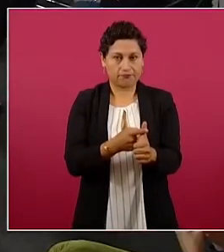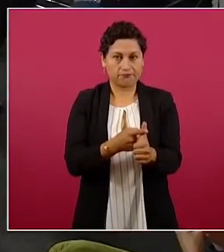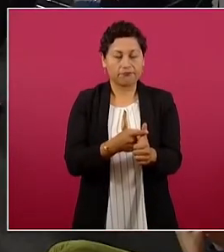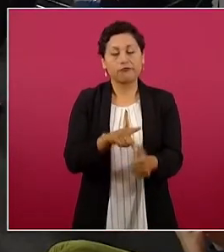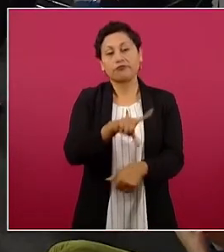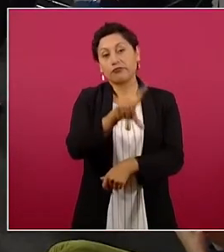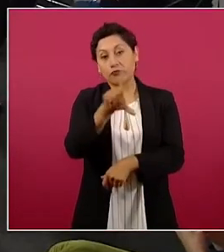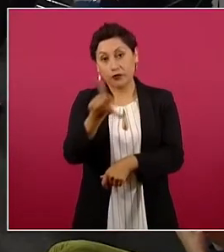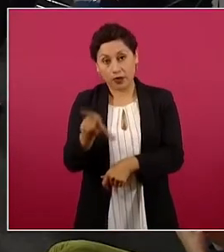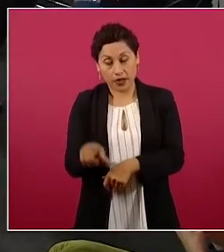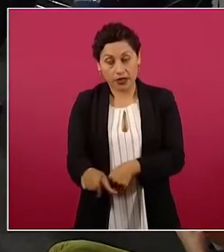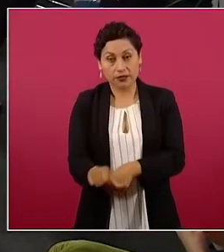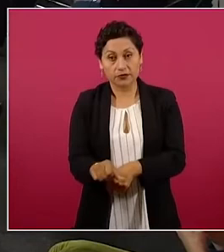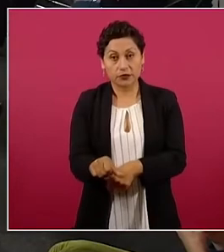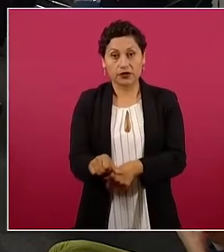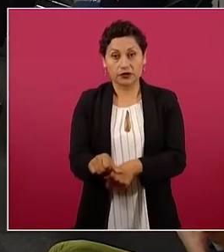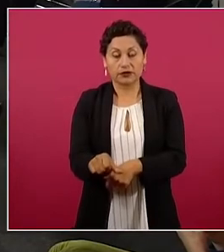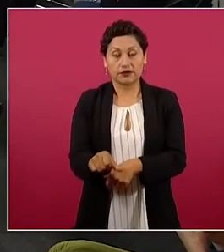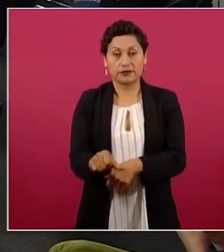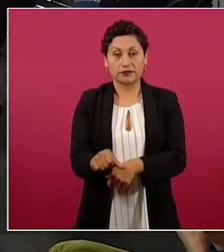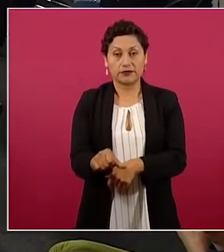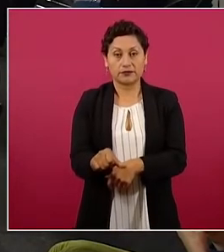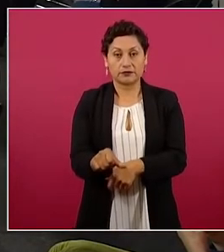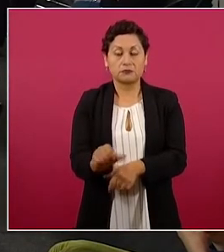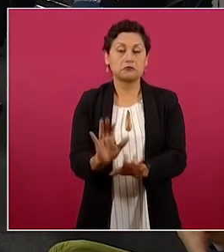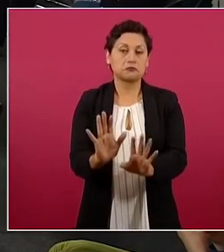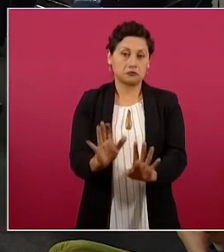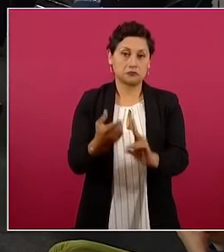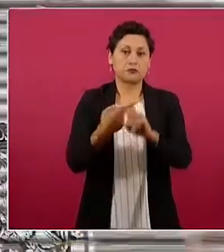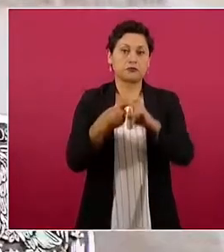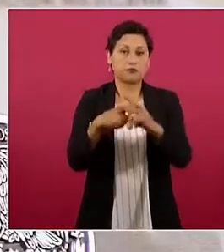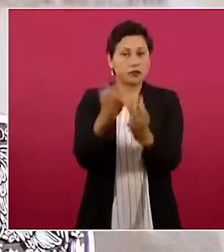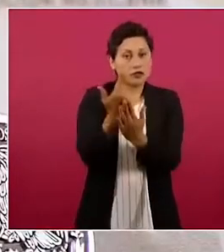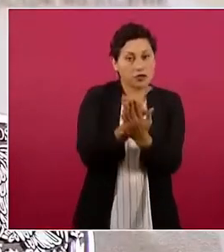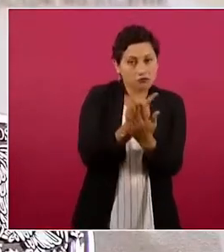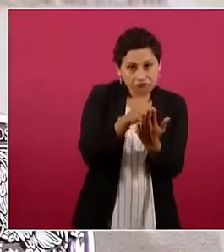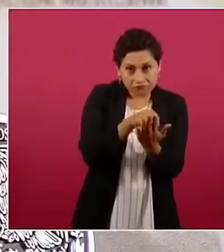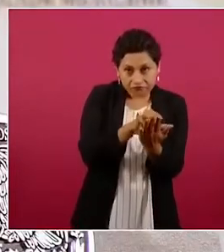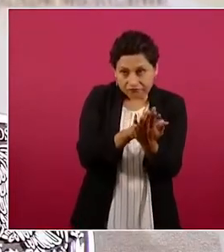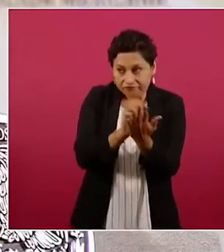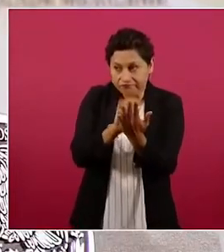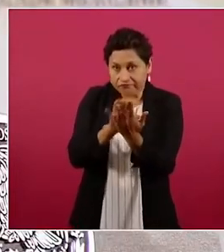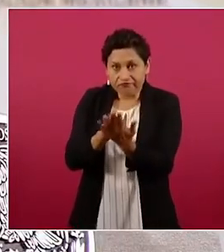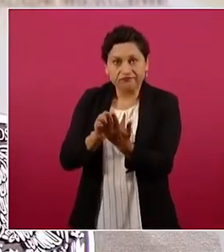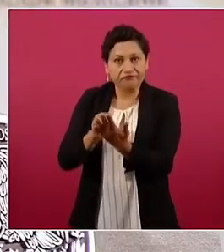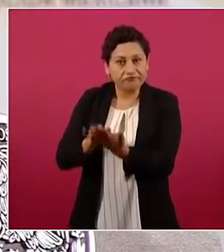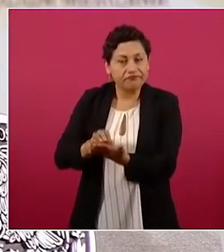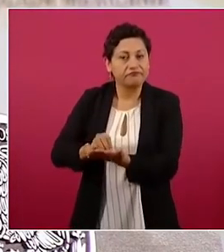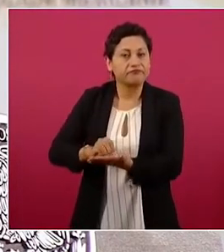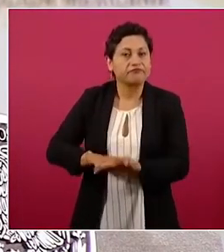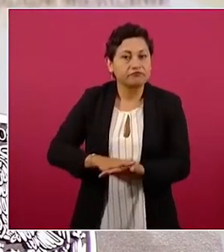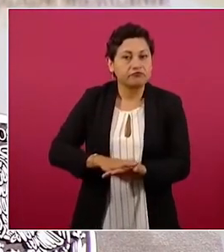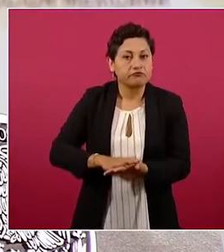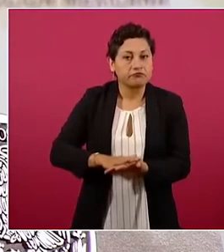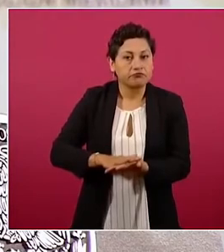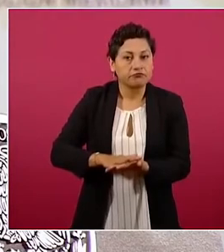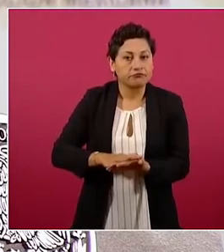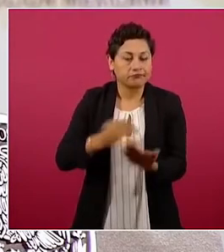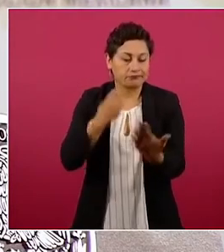Y luego ya el censo para ver